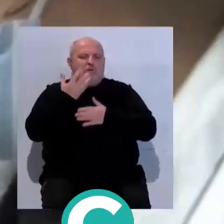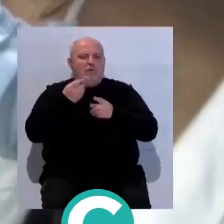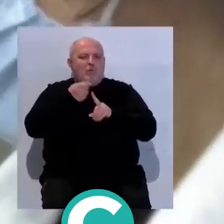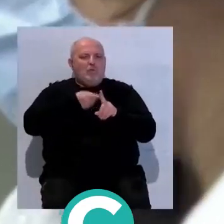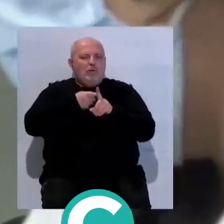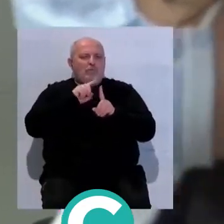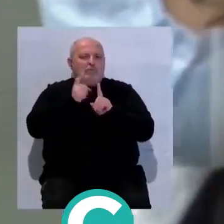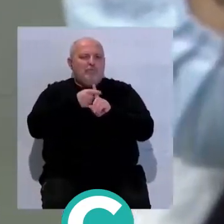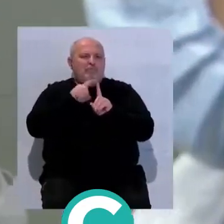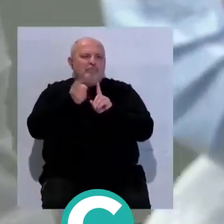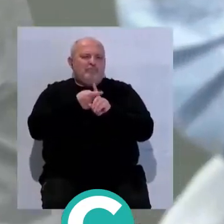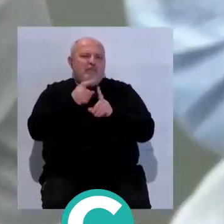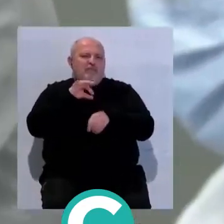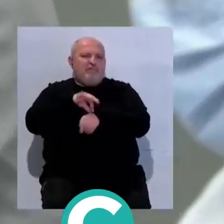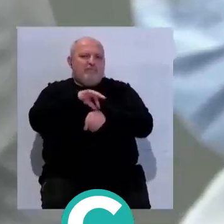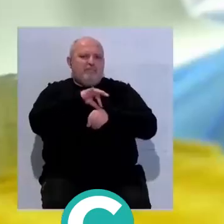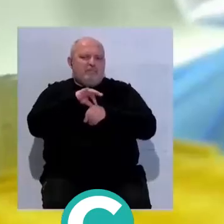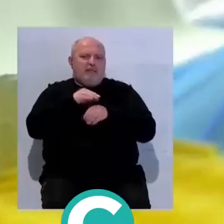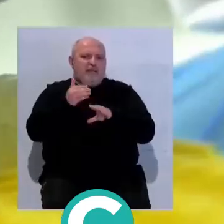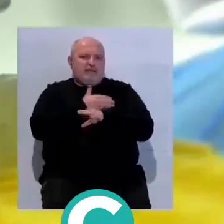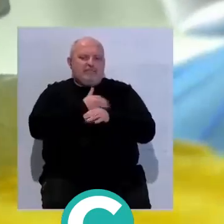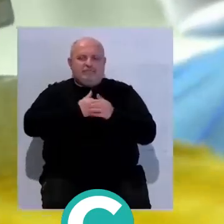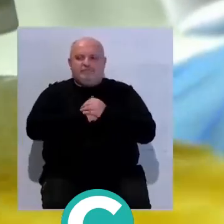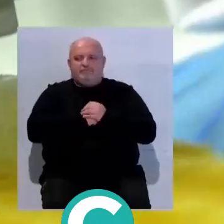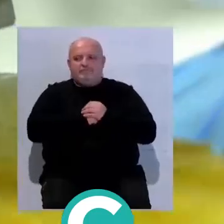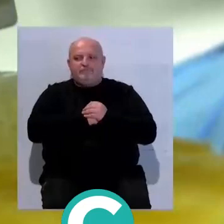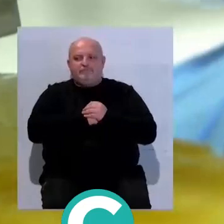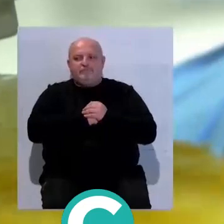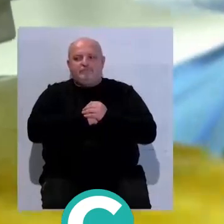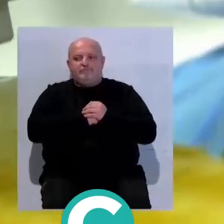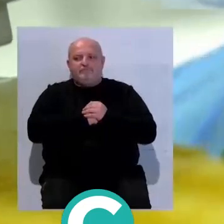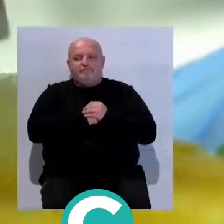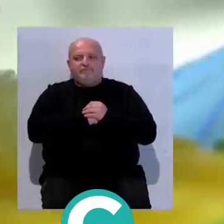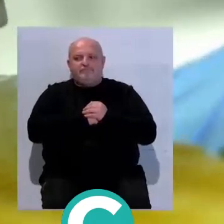el diagnóstico de enfermedades prevalentes.